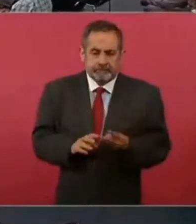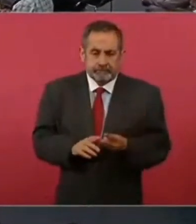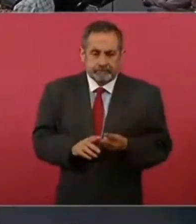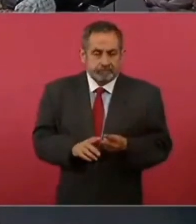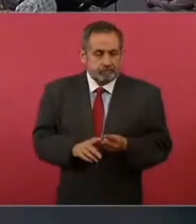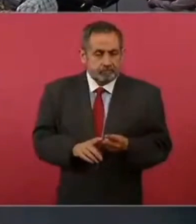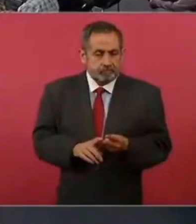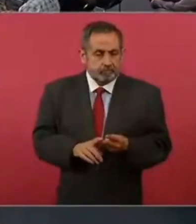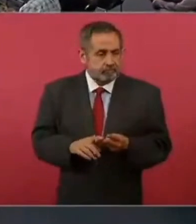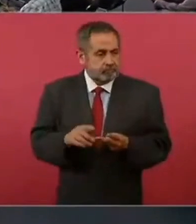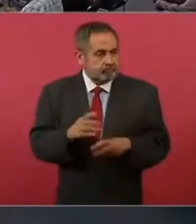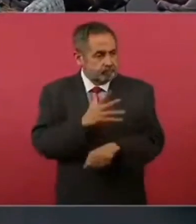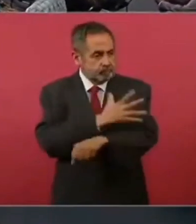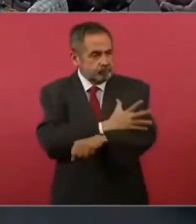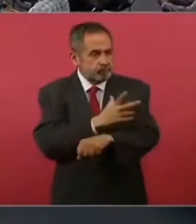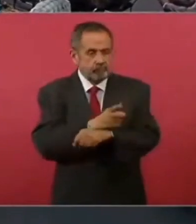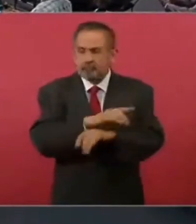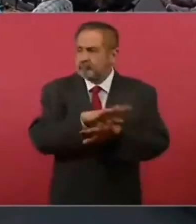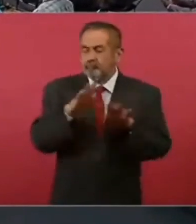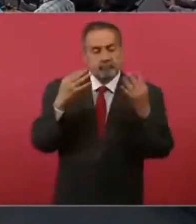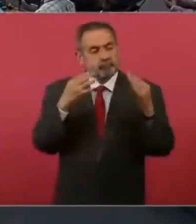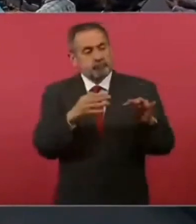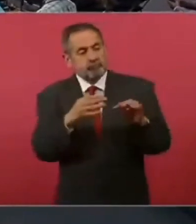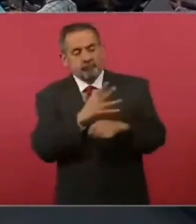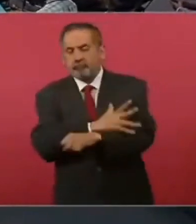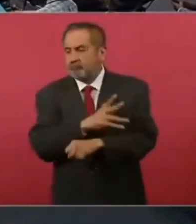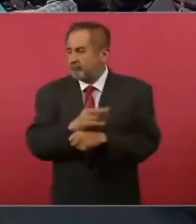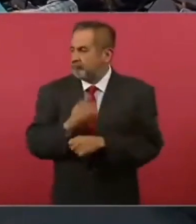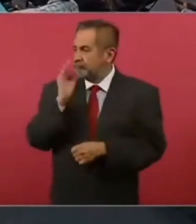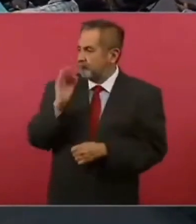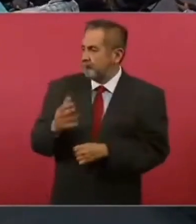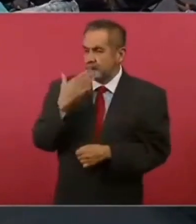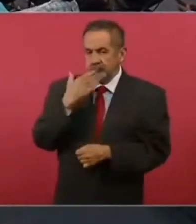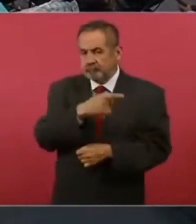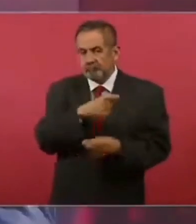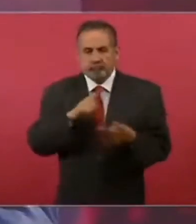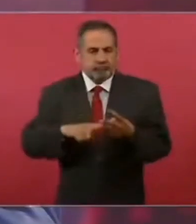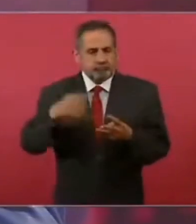con buena fama pública prestigio experiencia